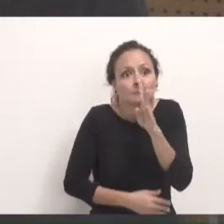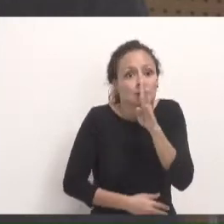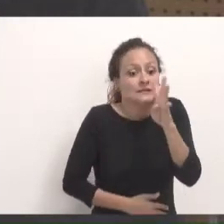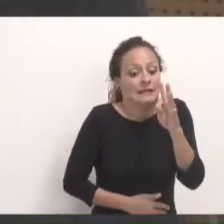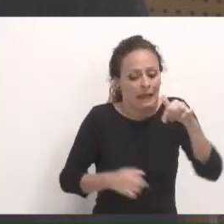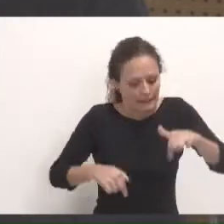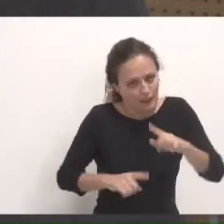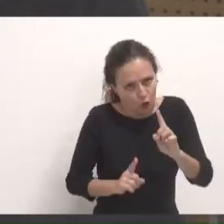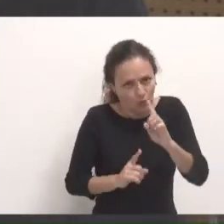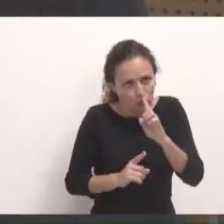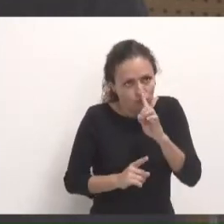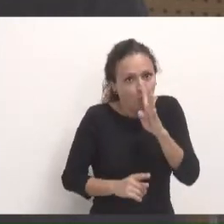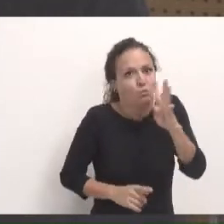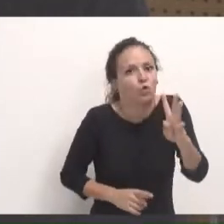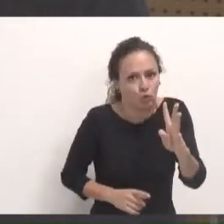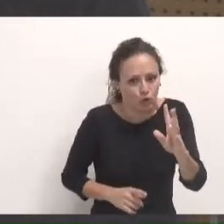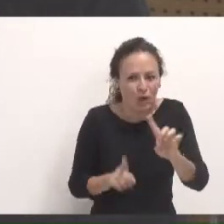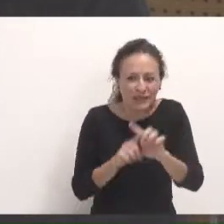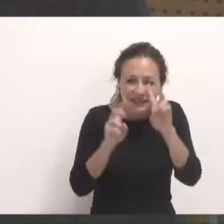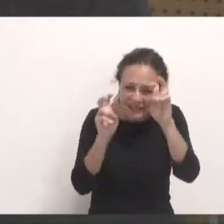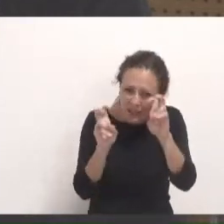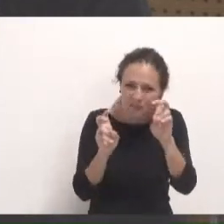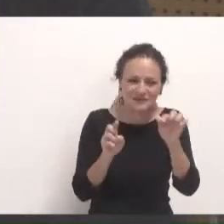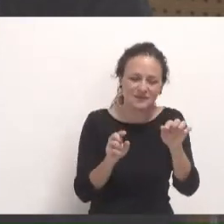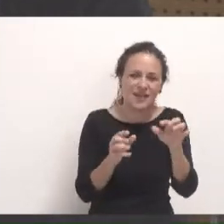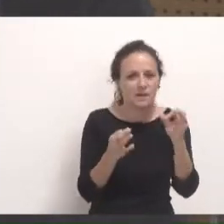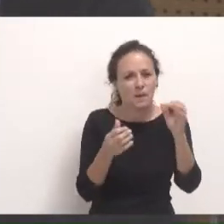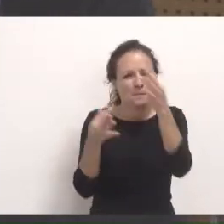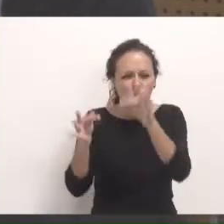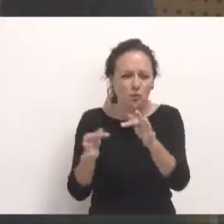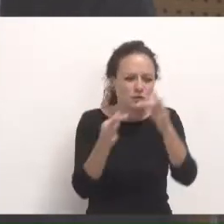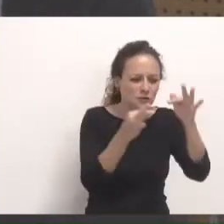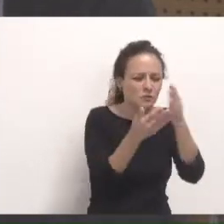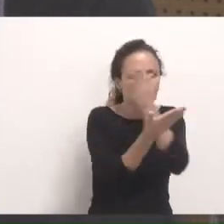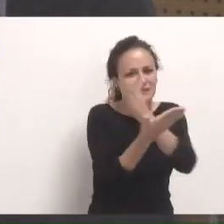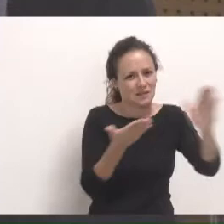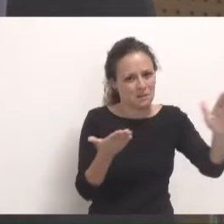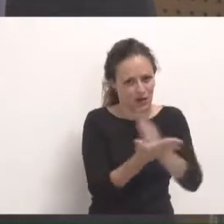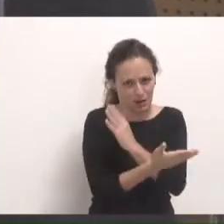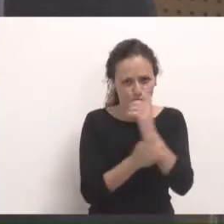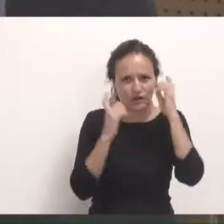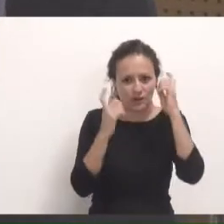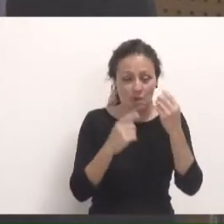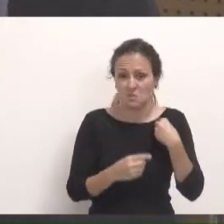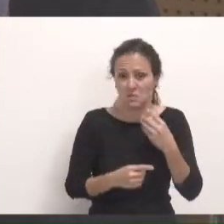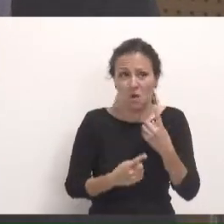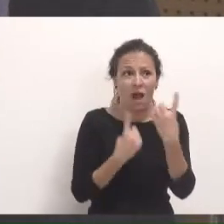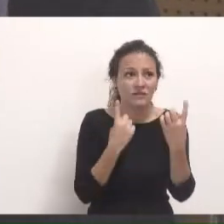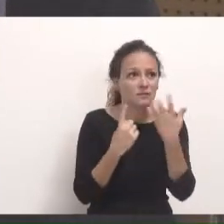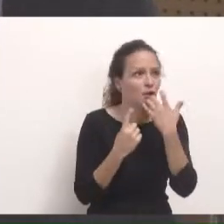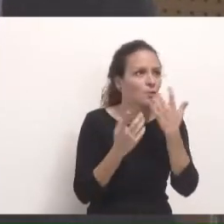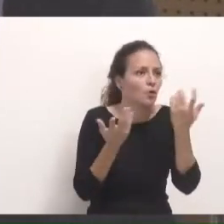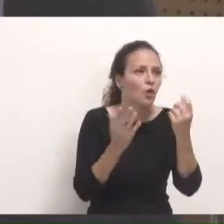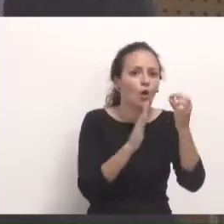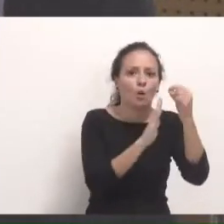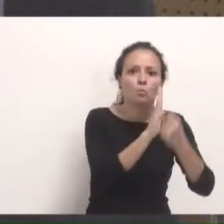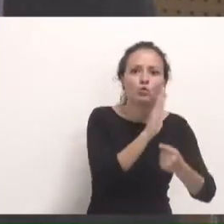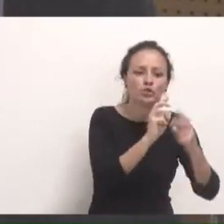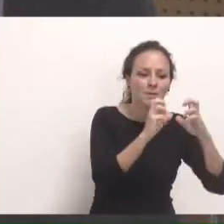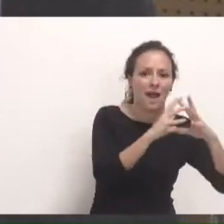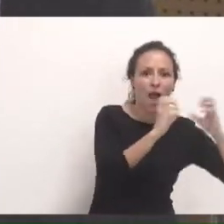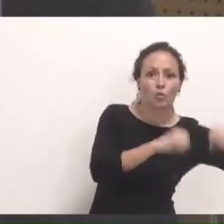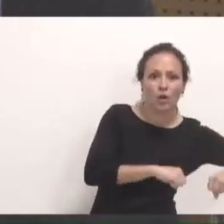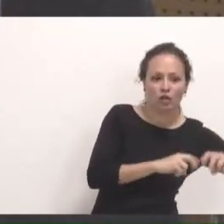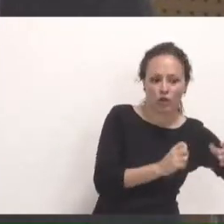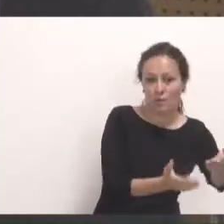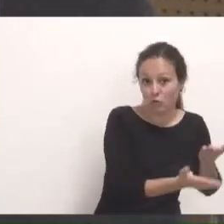este, que este tipo de cuestiones se pudieran separar y votar de manera separada, igual que hacemos a veces con los puntos de a los acuerdos de las